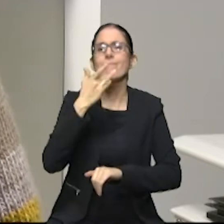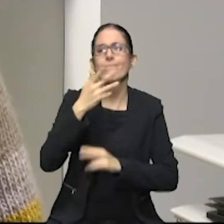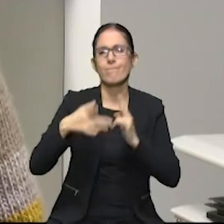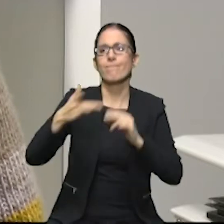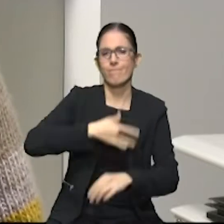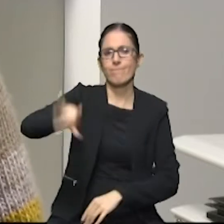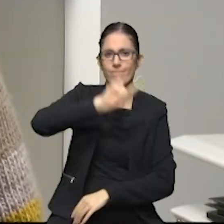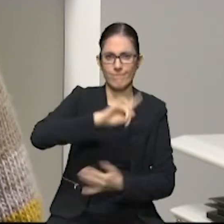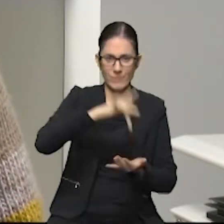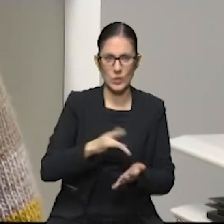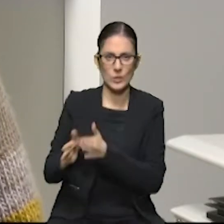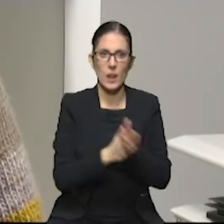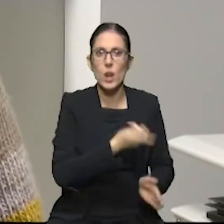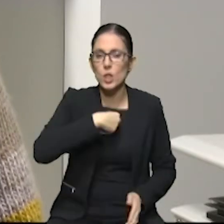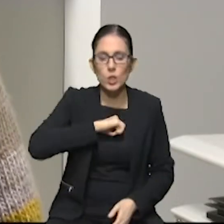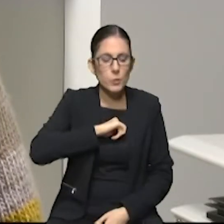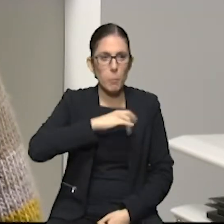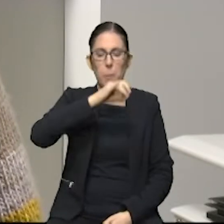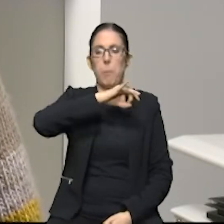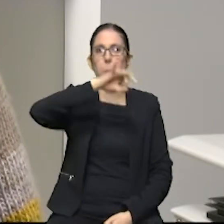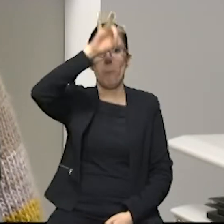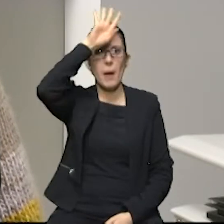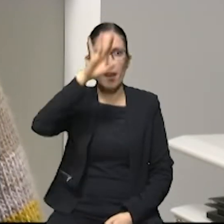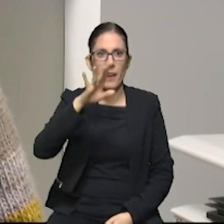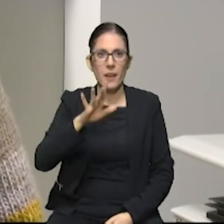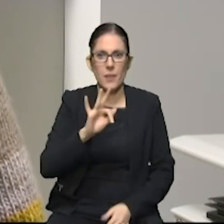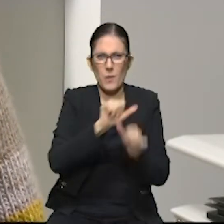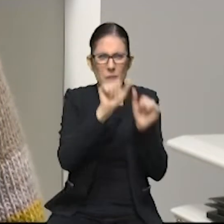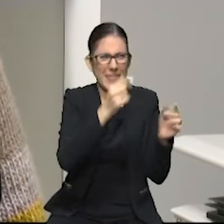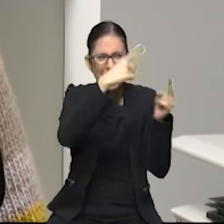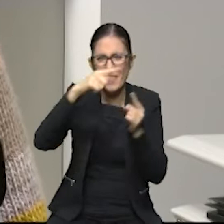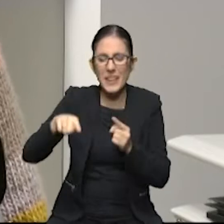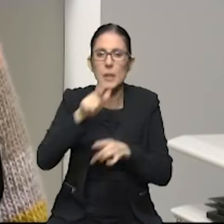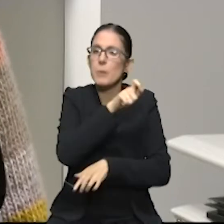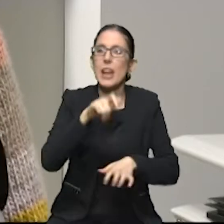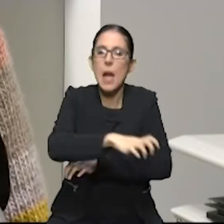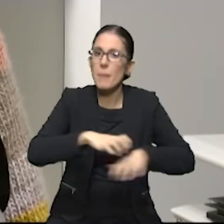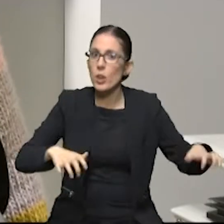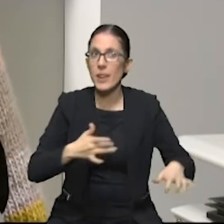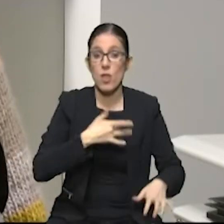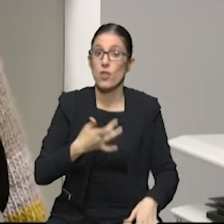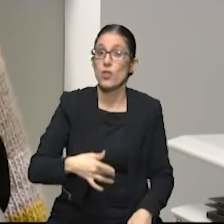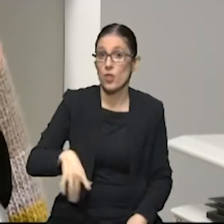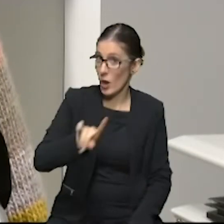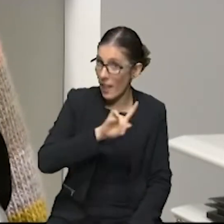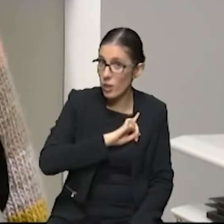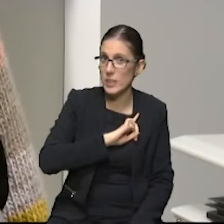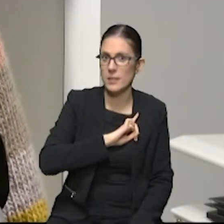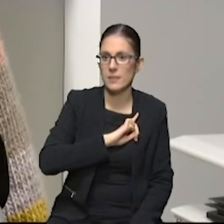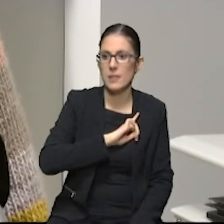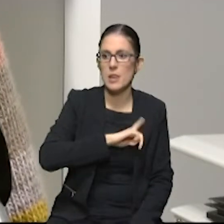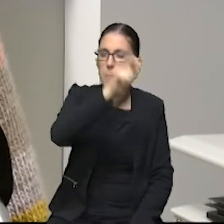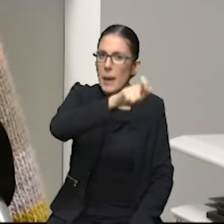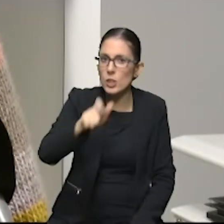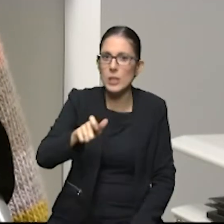habido y además una respuesta absolutamente diversa. La gran mayoría han sido donaciones de personas y de